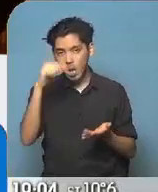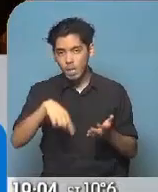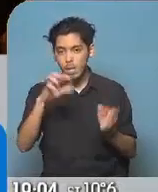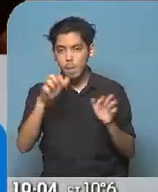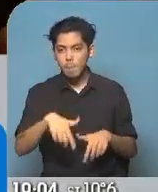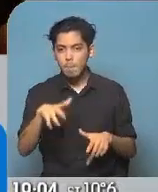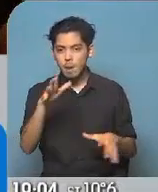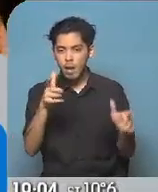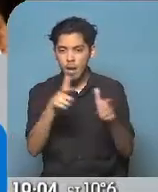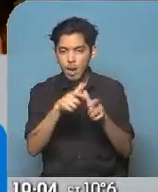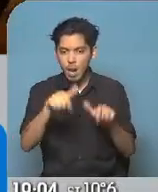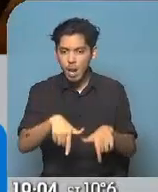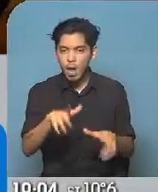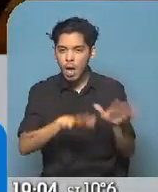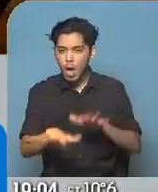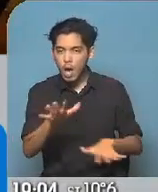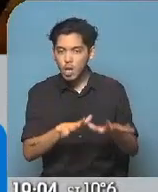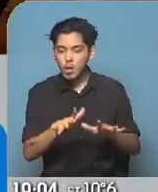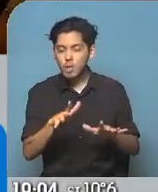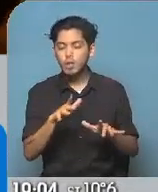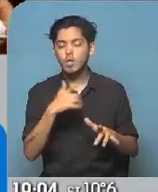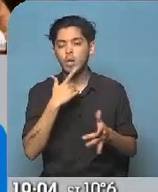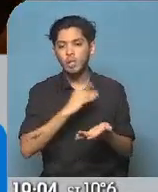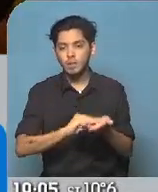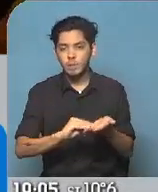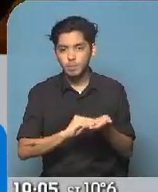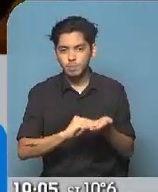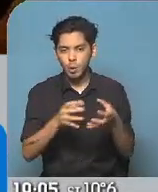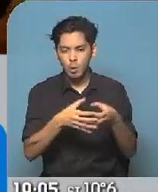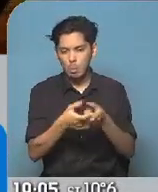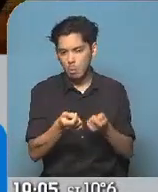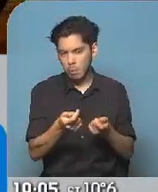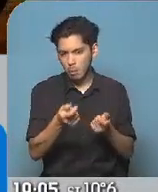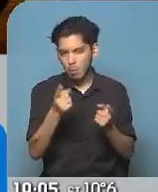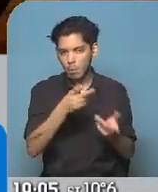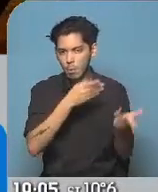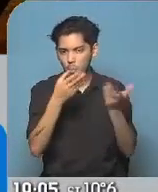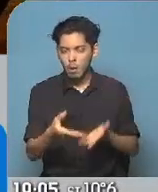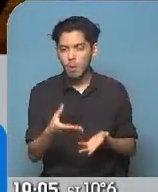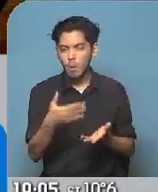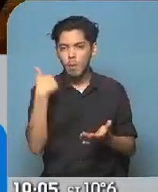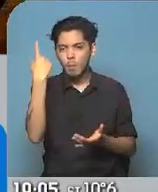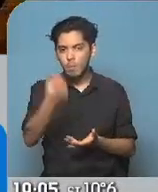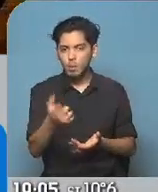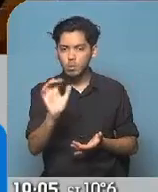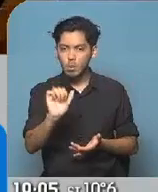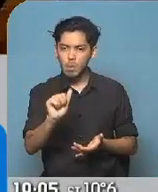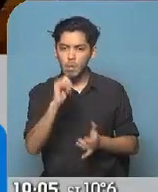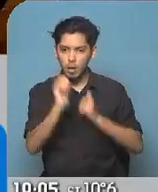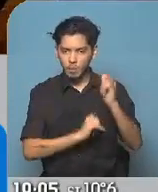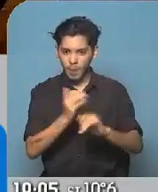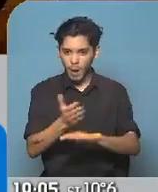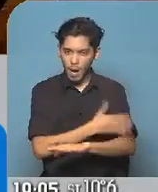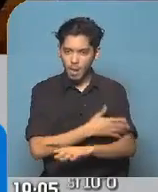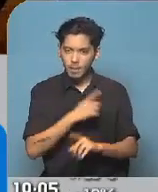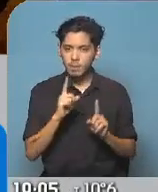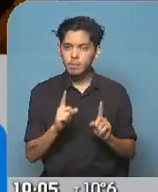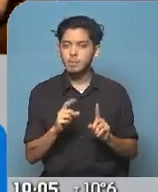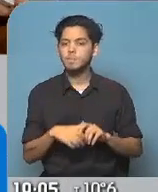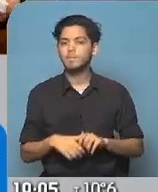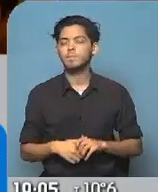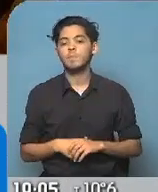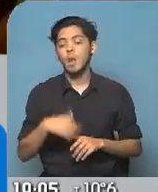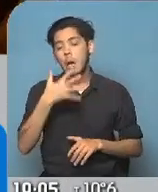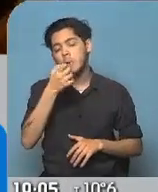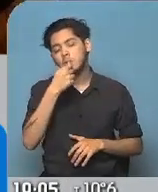de comisión falta nada más que un grupo minúsculo de invitados que será el próximo martes como les decía y la verdad es que